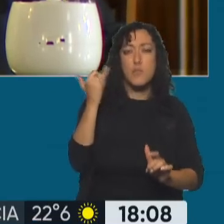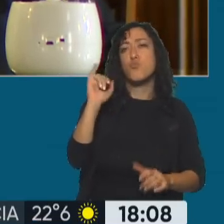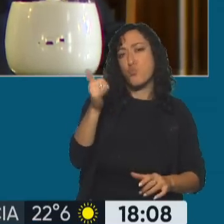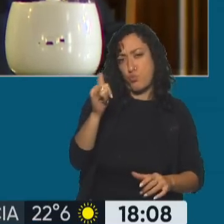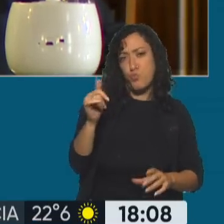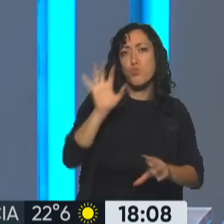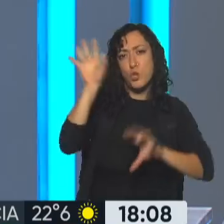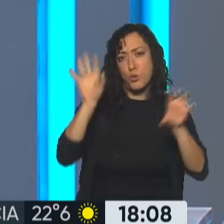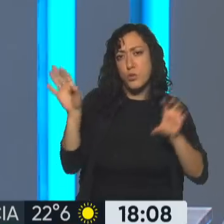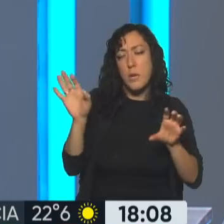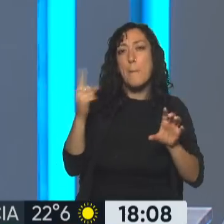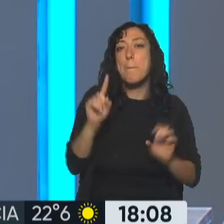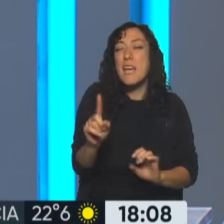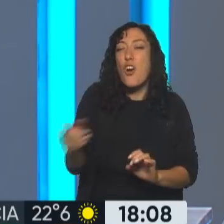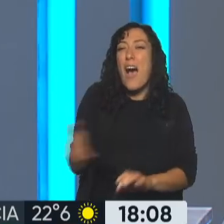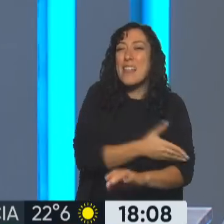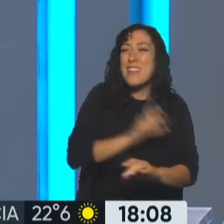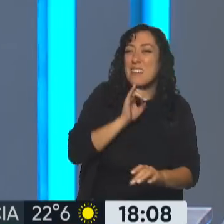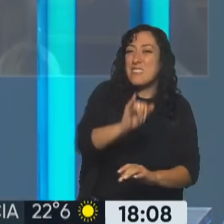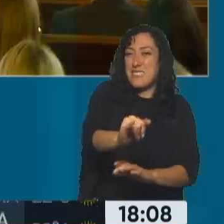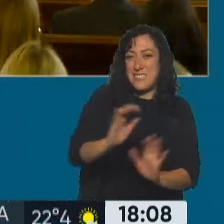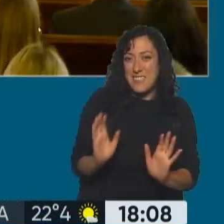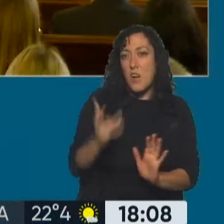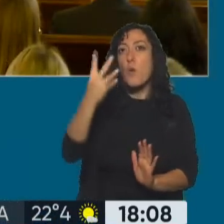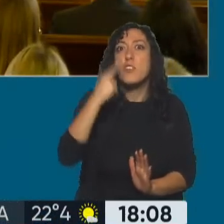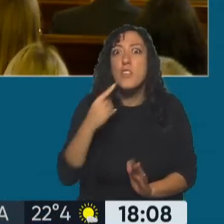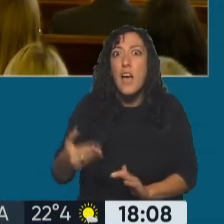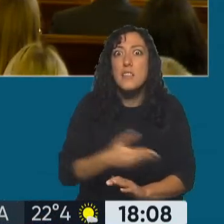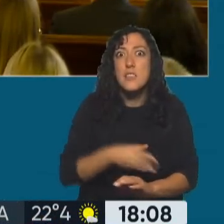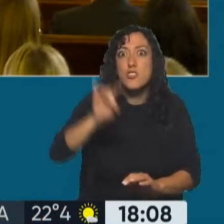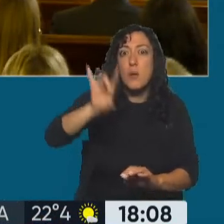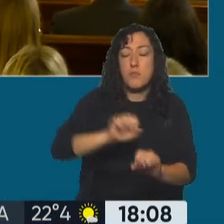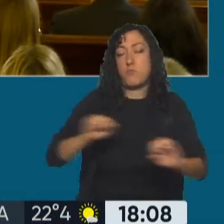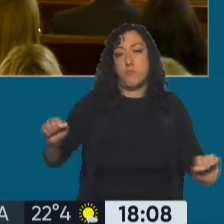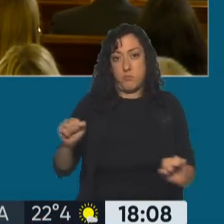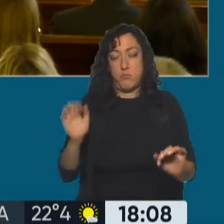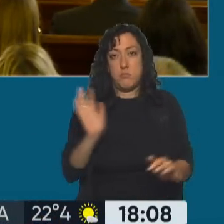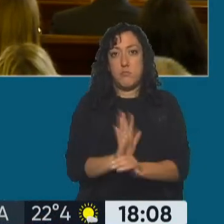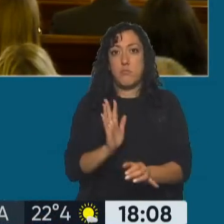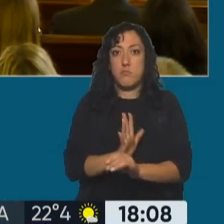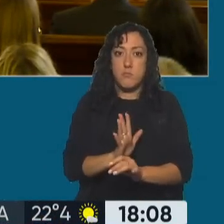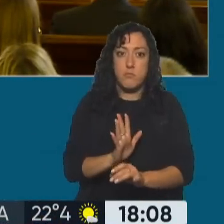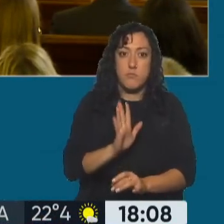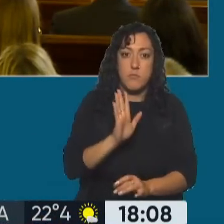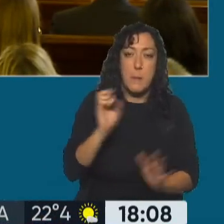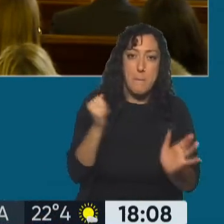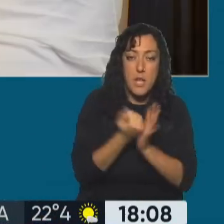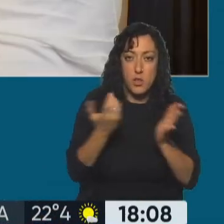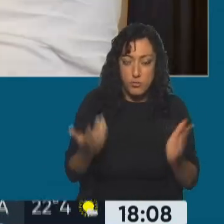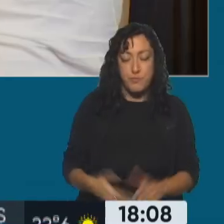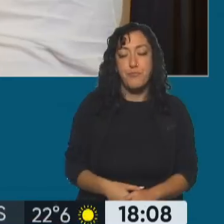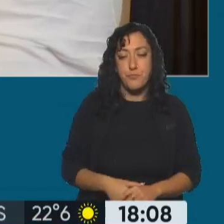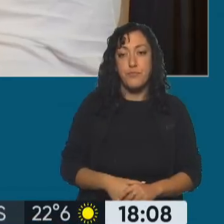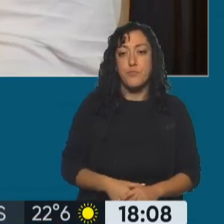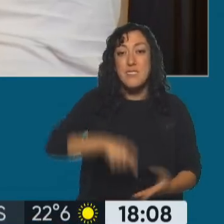otras provincias, pero con tiempo de anticipación. Acá ocurre 4 días antes y esto genera un mayor impacto. Y además los